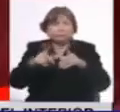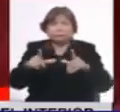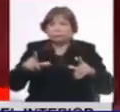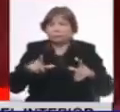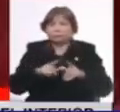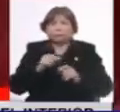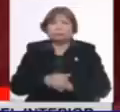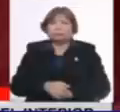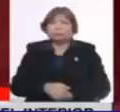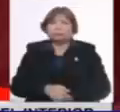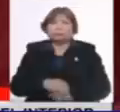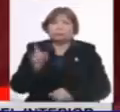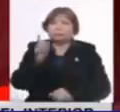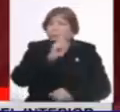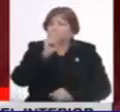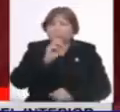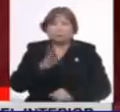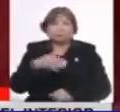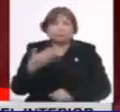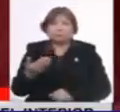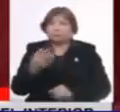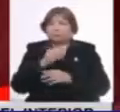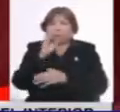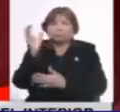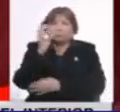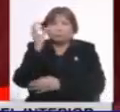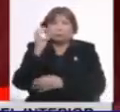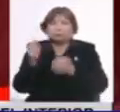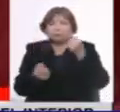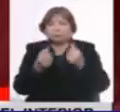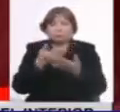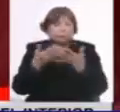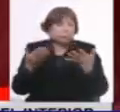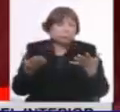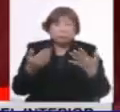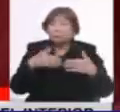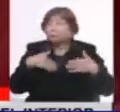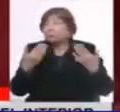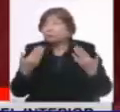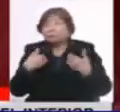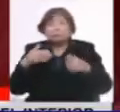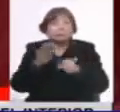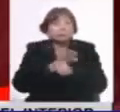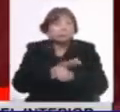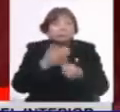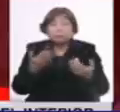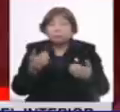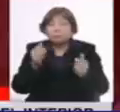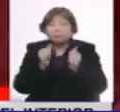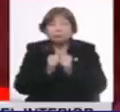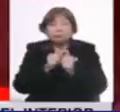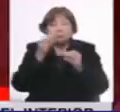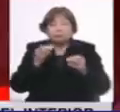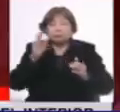lugares no existe patrulla policial porque no se cuenta con